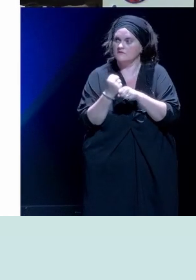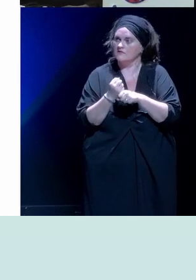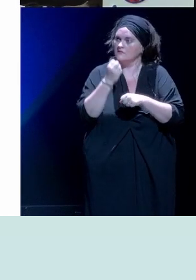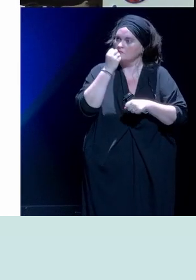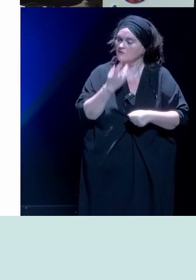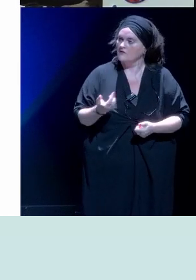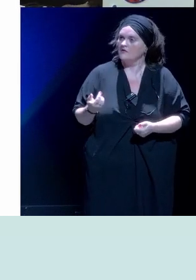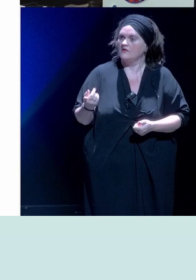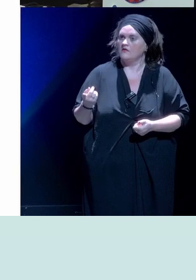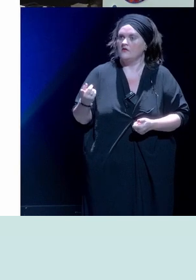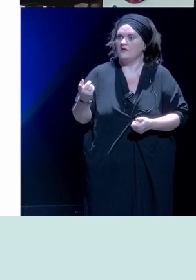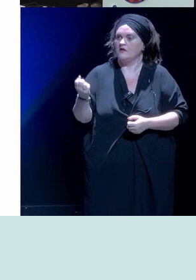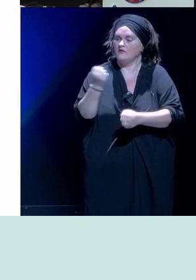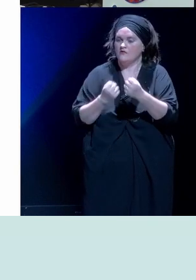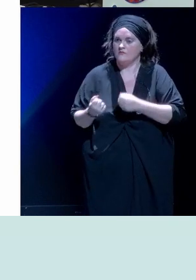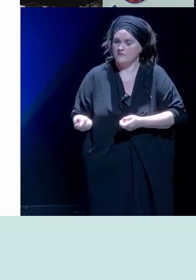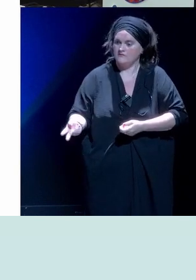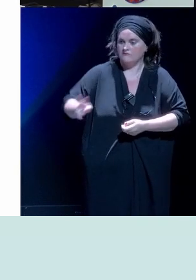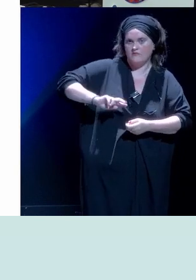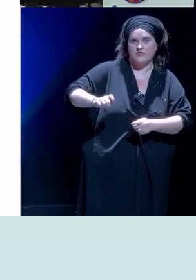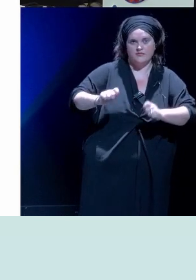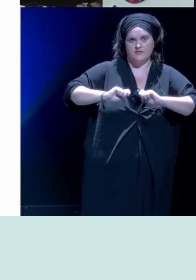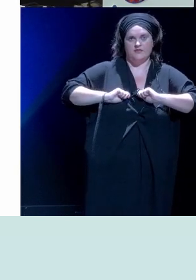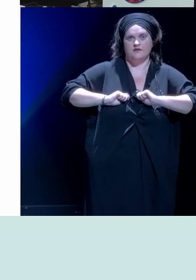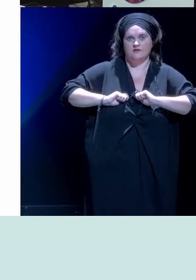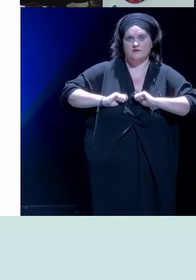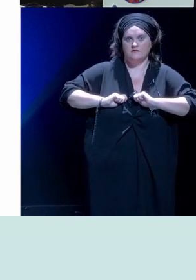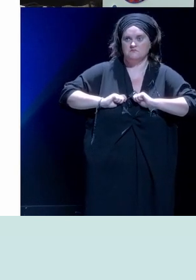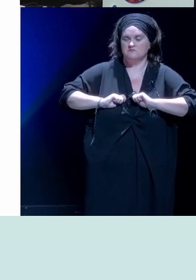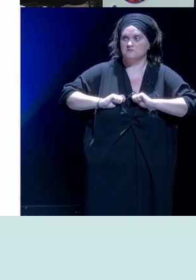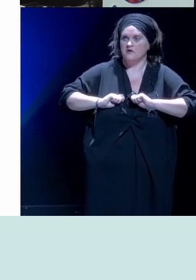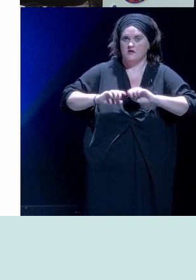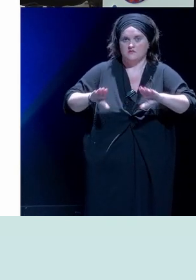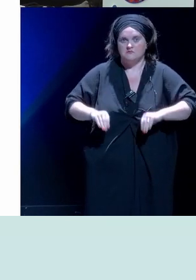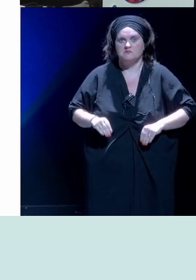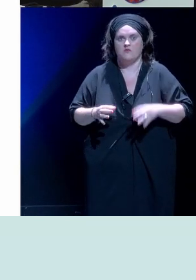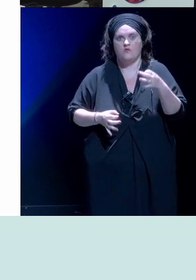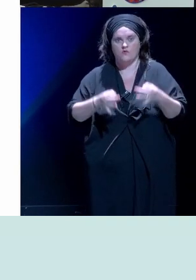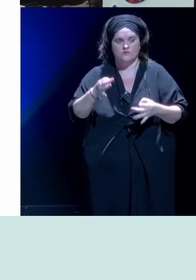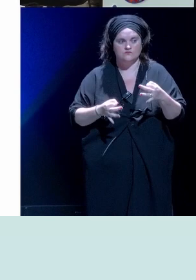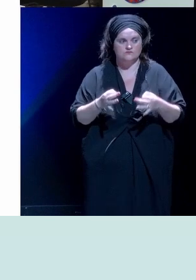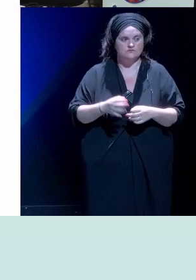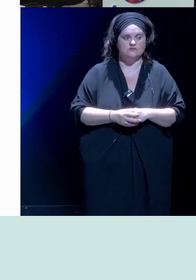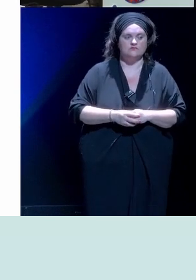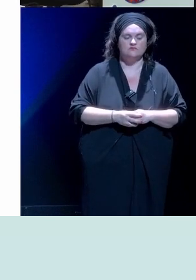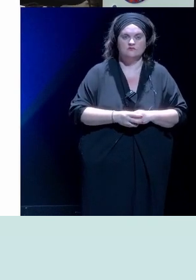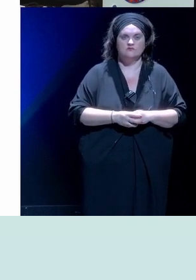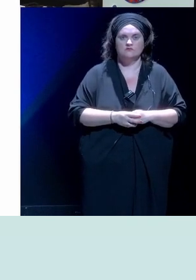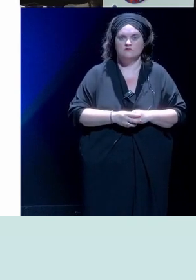una retribución financiera considerada como aceptable, justa, y